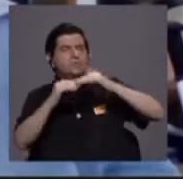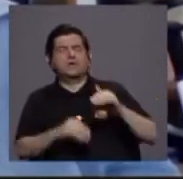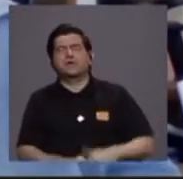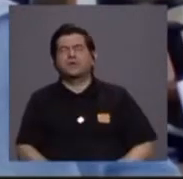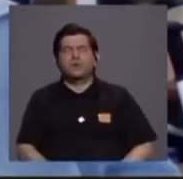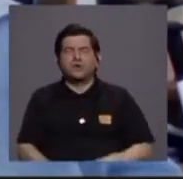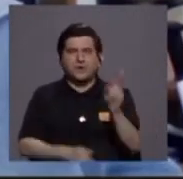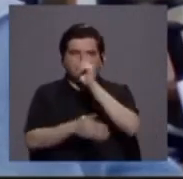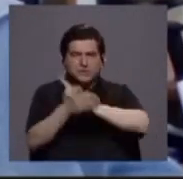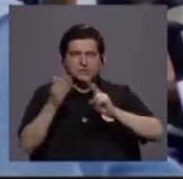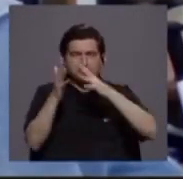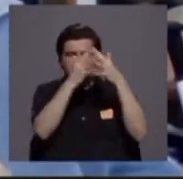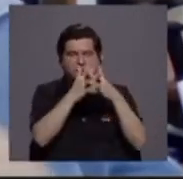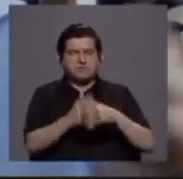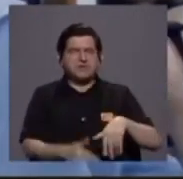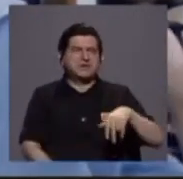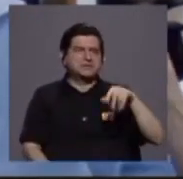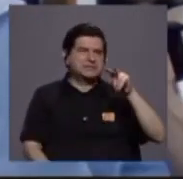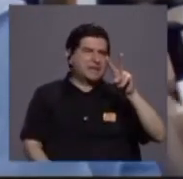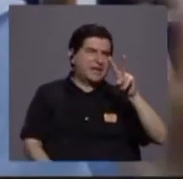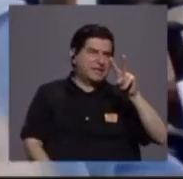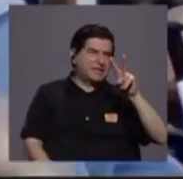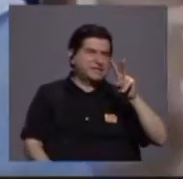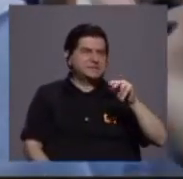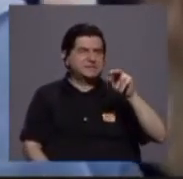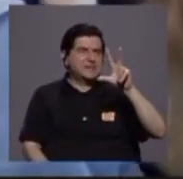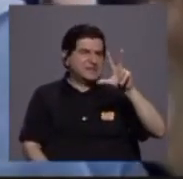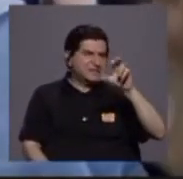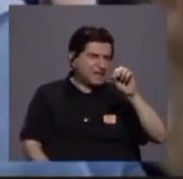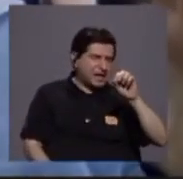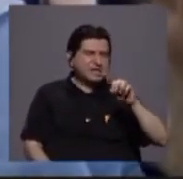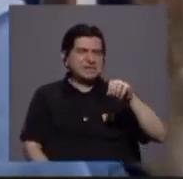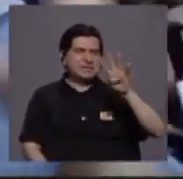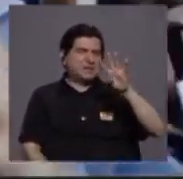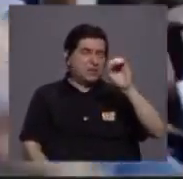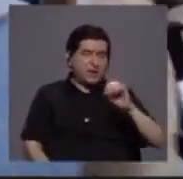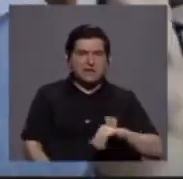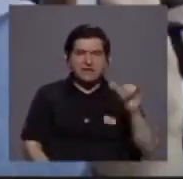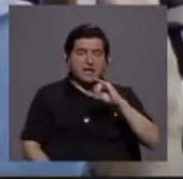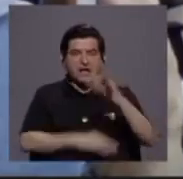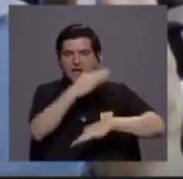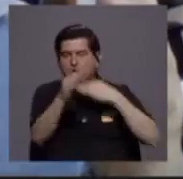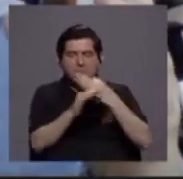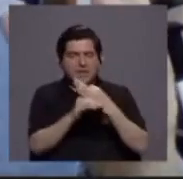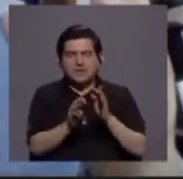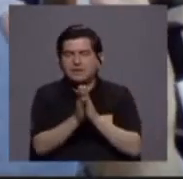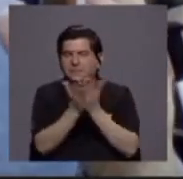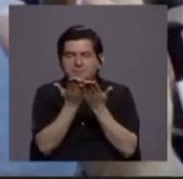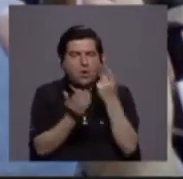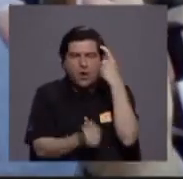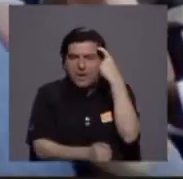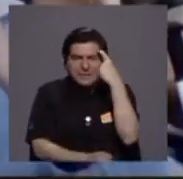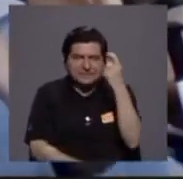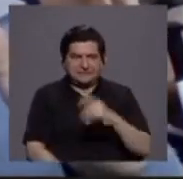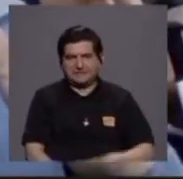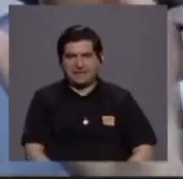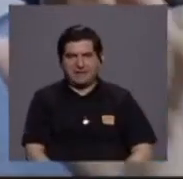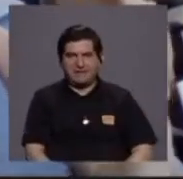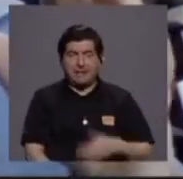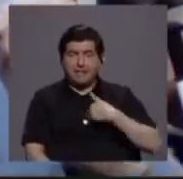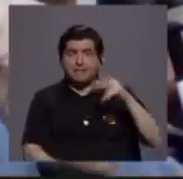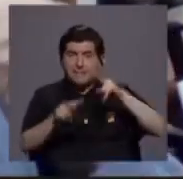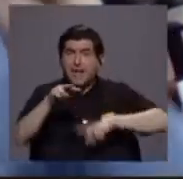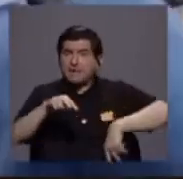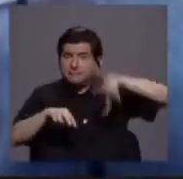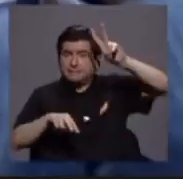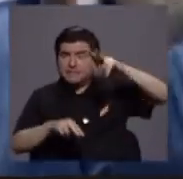de Estados Unidos, pues uno va a estudiar los mismos tipos de libros, el mismo tipo de pensamiento. Tiene sus